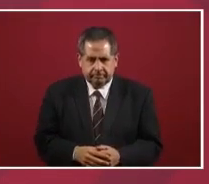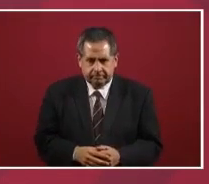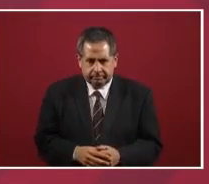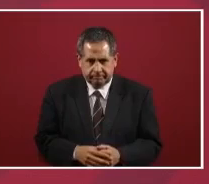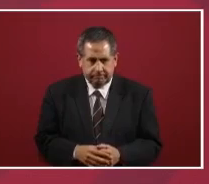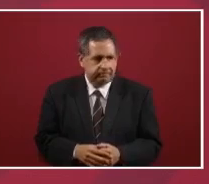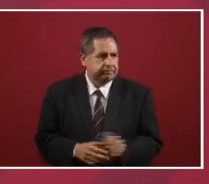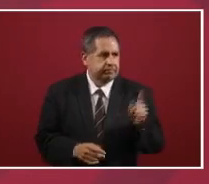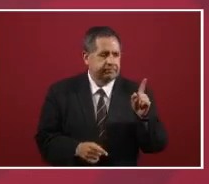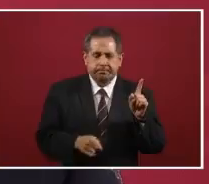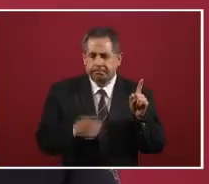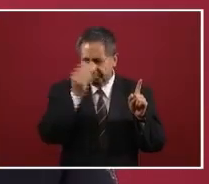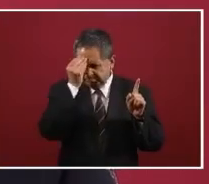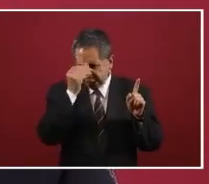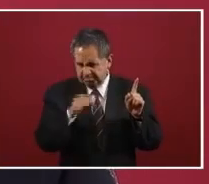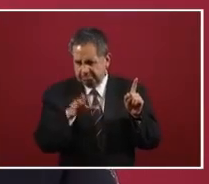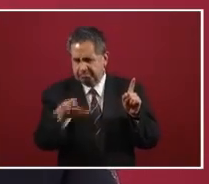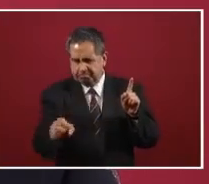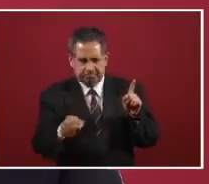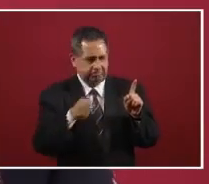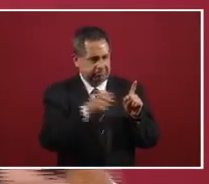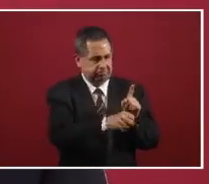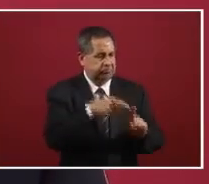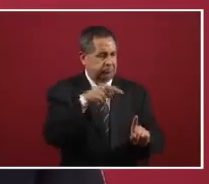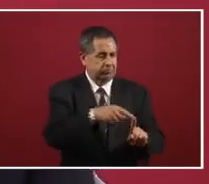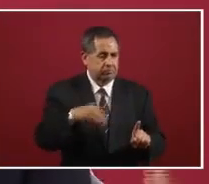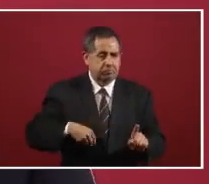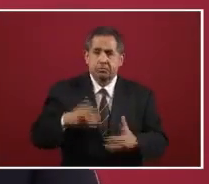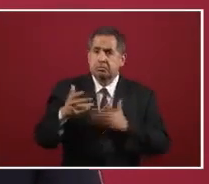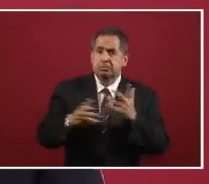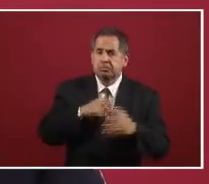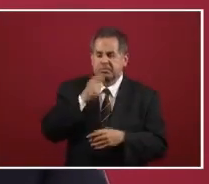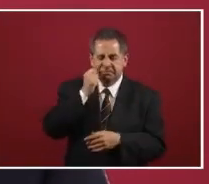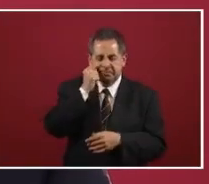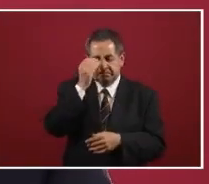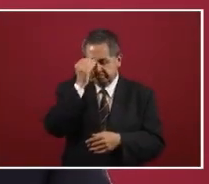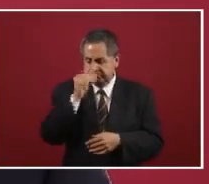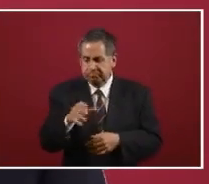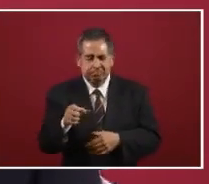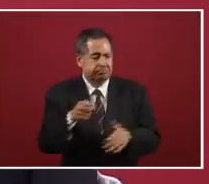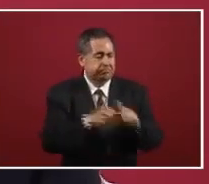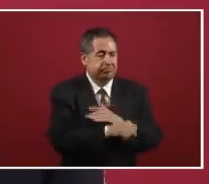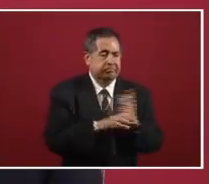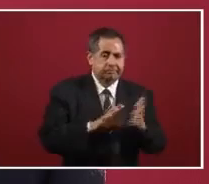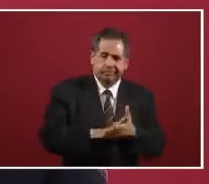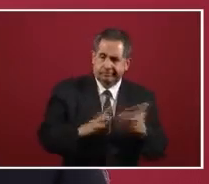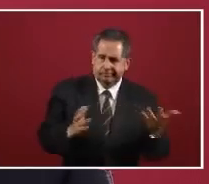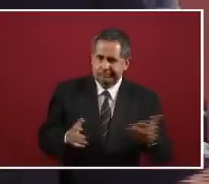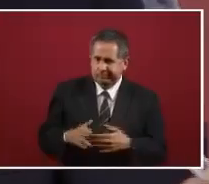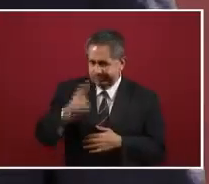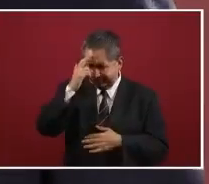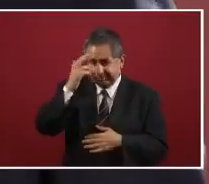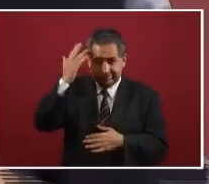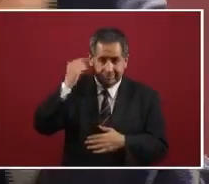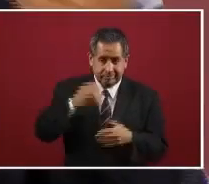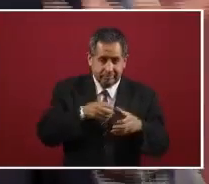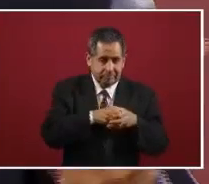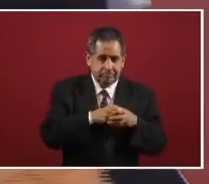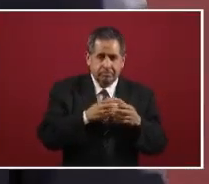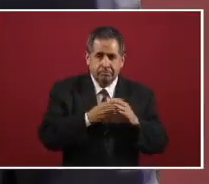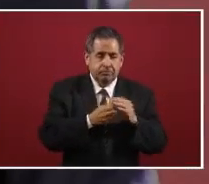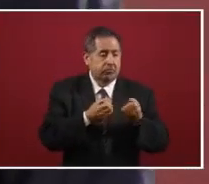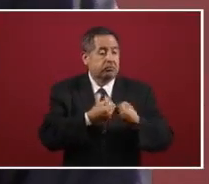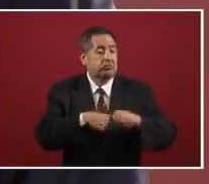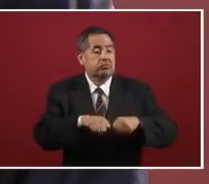archivos expiatorios. ¿Qué no había, pues, hasta una campaña de la llamada